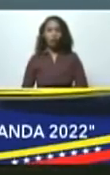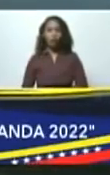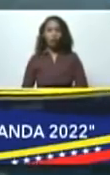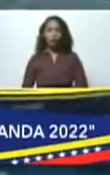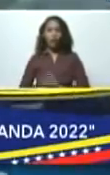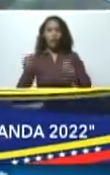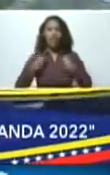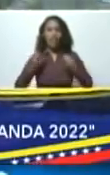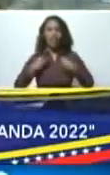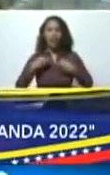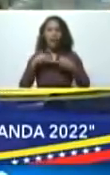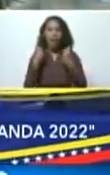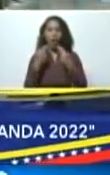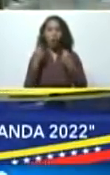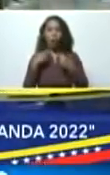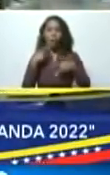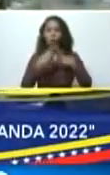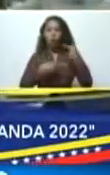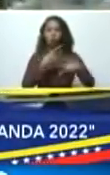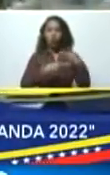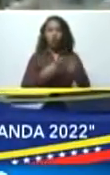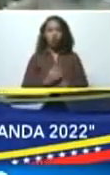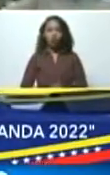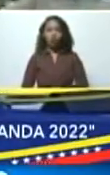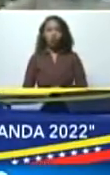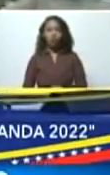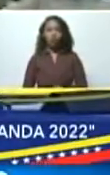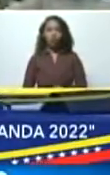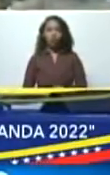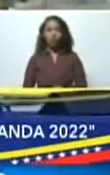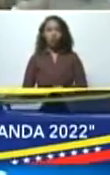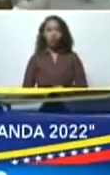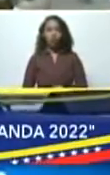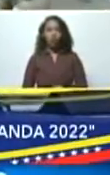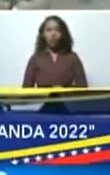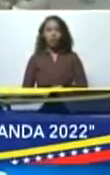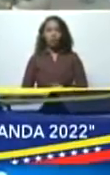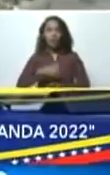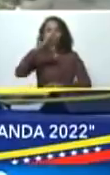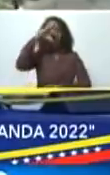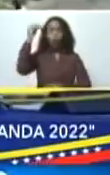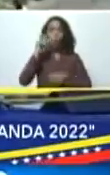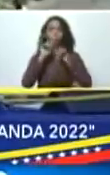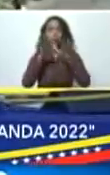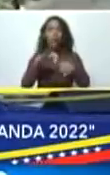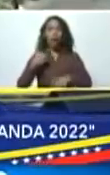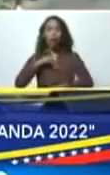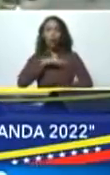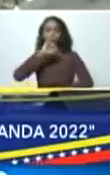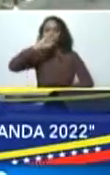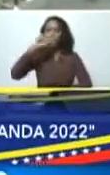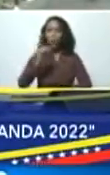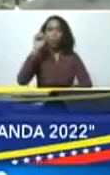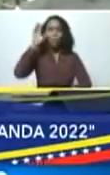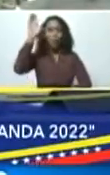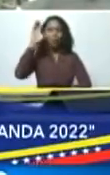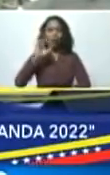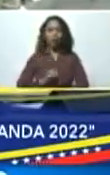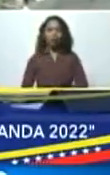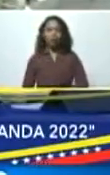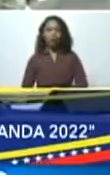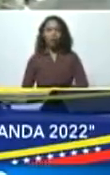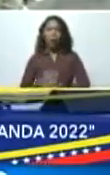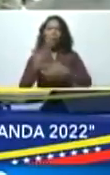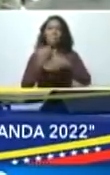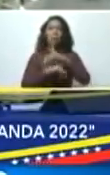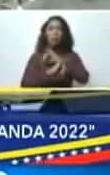¡Que viva la economía productiva! ¡Y que Dios bendiga a nuestra amada patria!